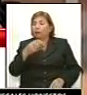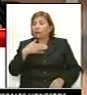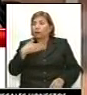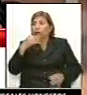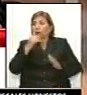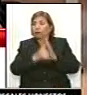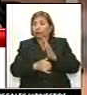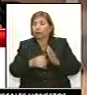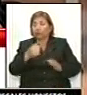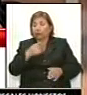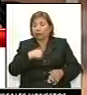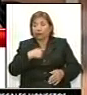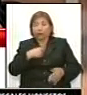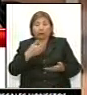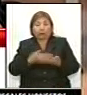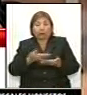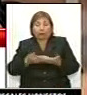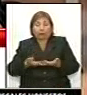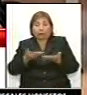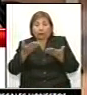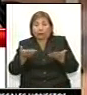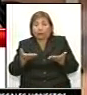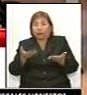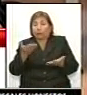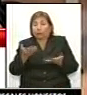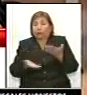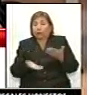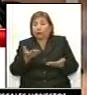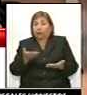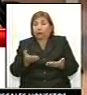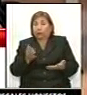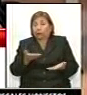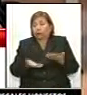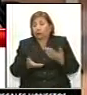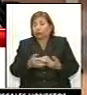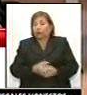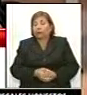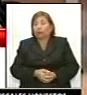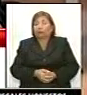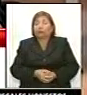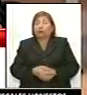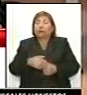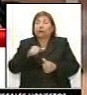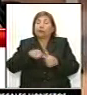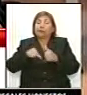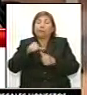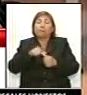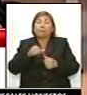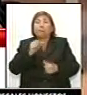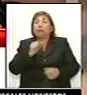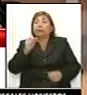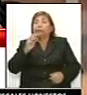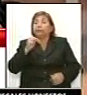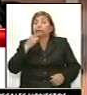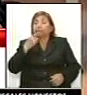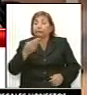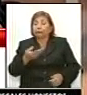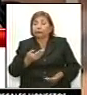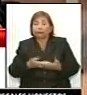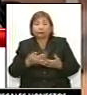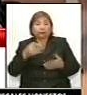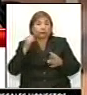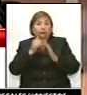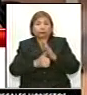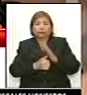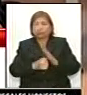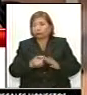abusar de mí o plantearme algún tipo de relación asimétrica para ser abusado.